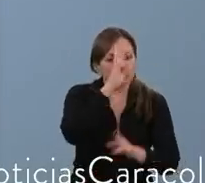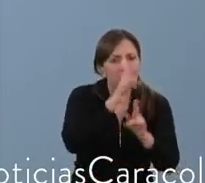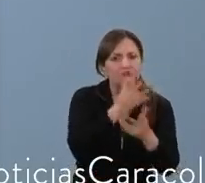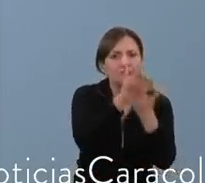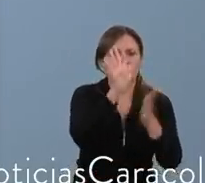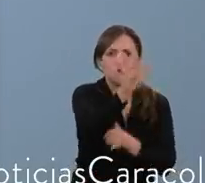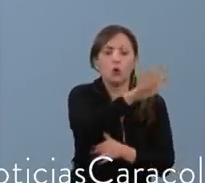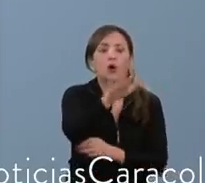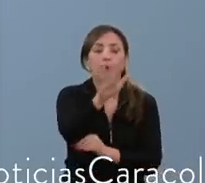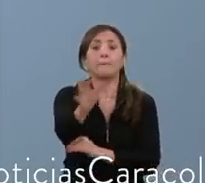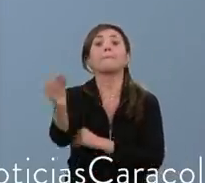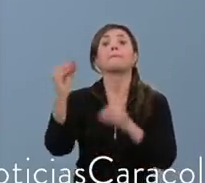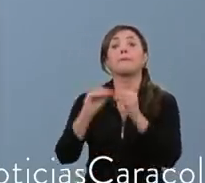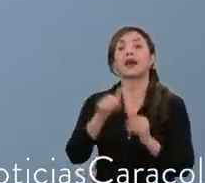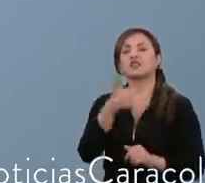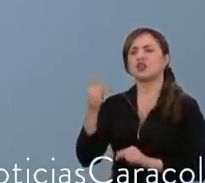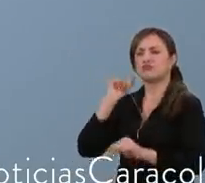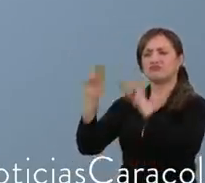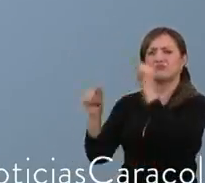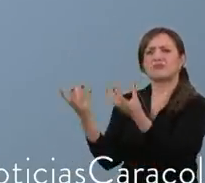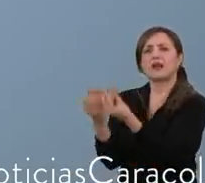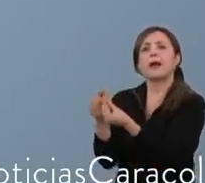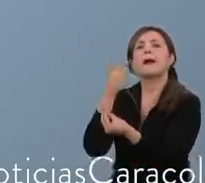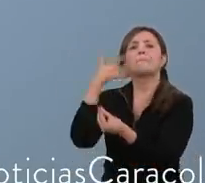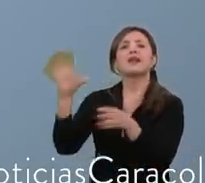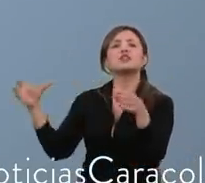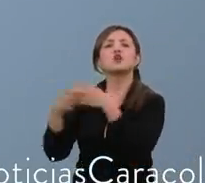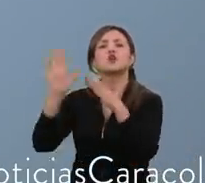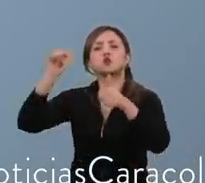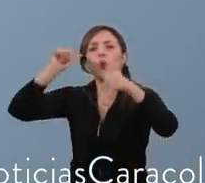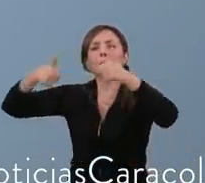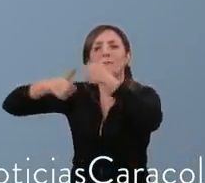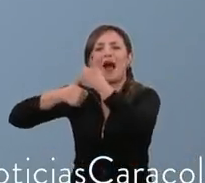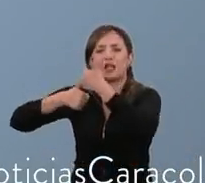varios sectores señalaron a los encapuchados como militantes del pacto histórico.